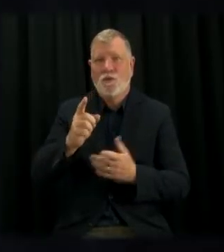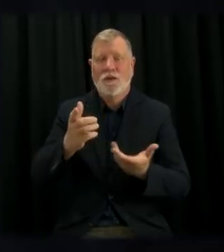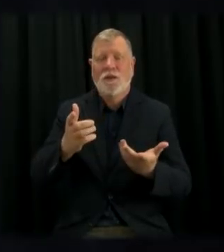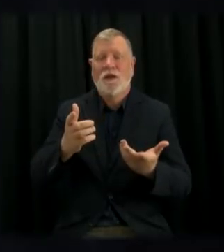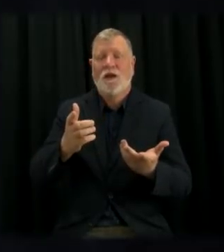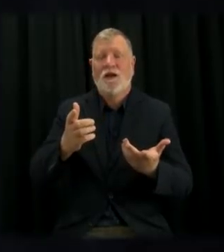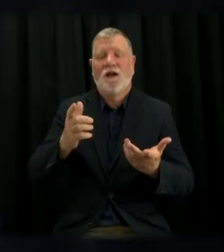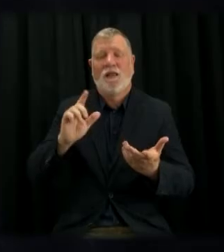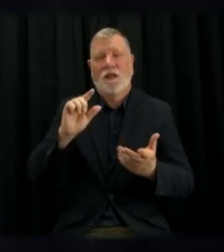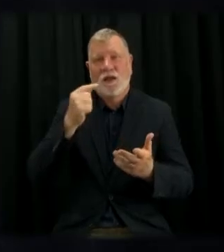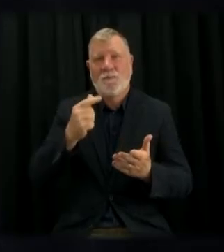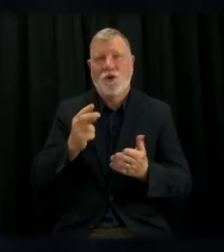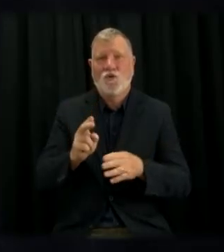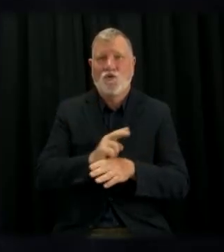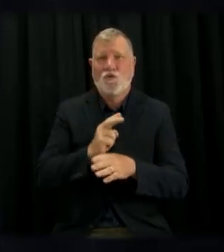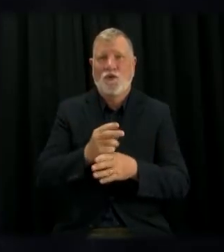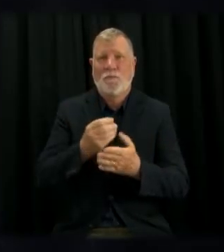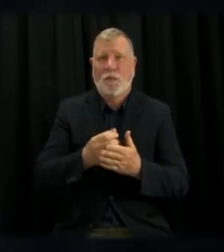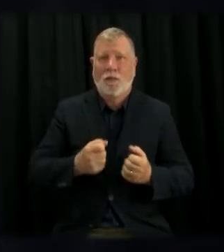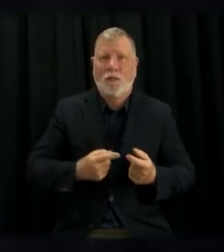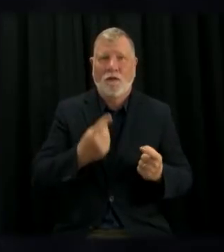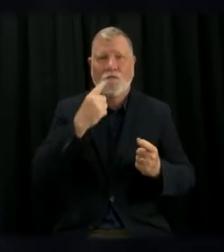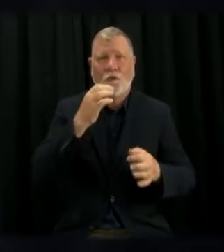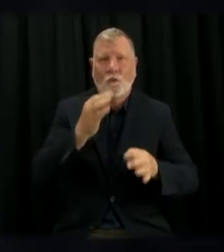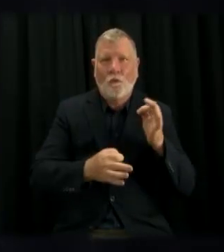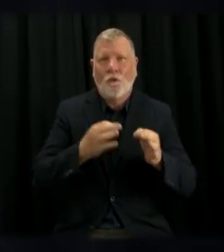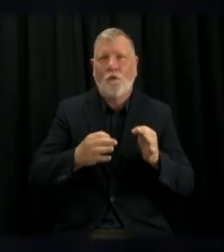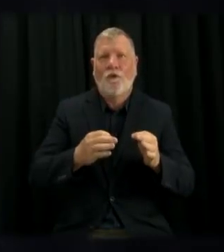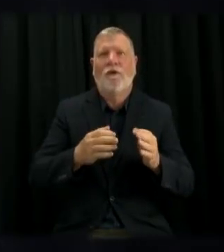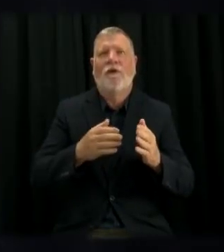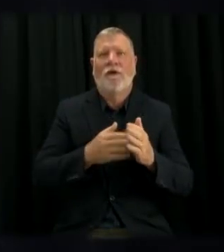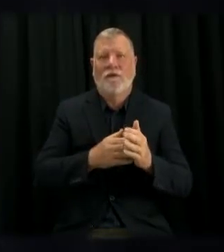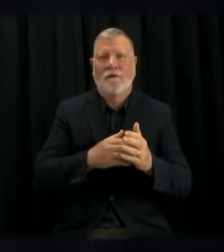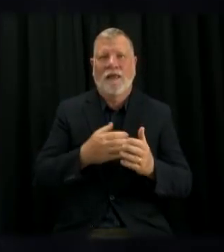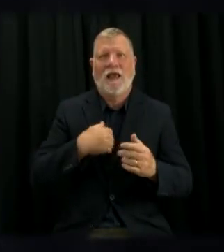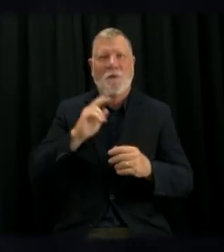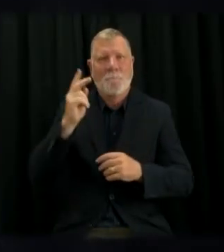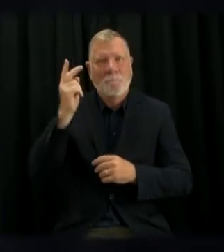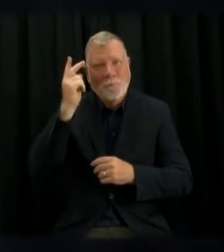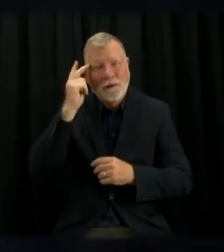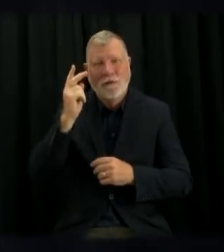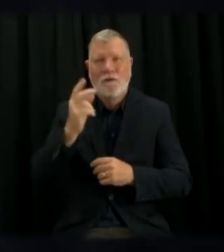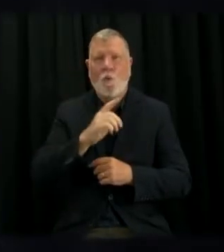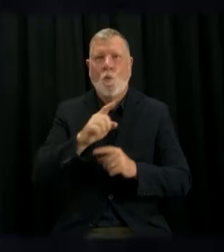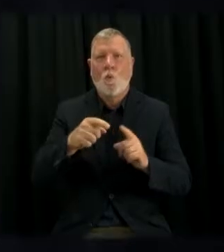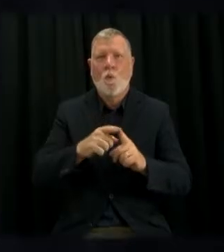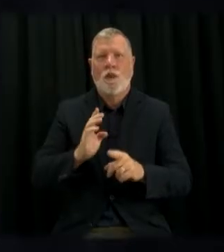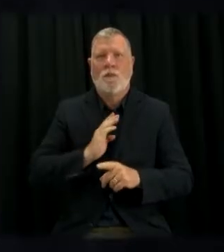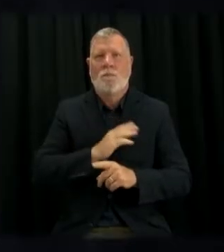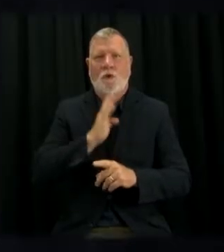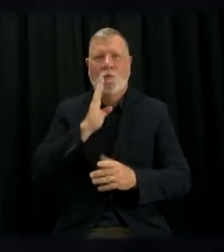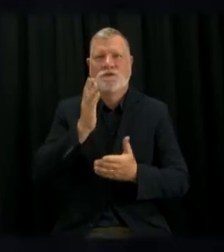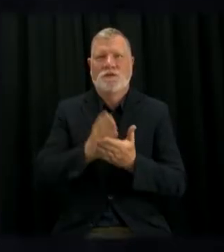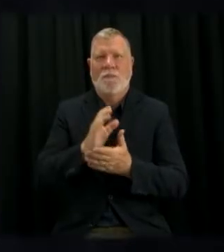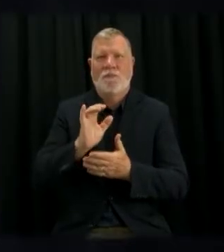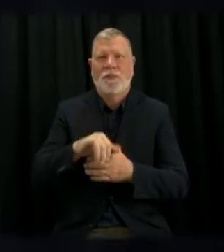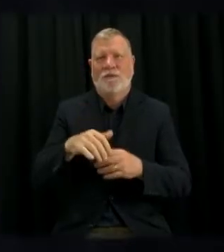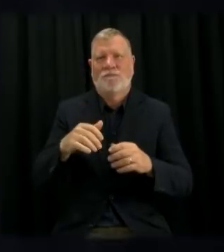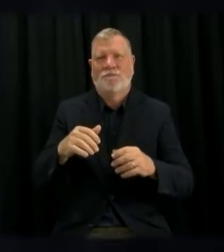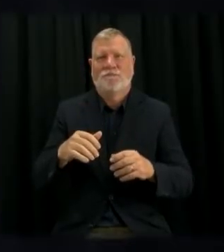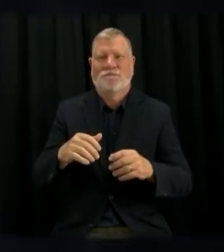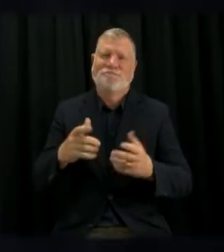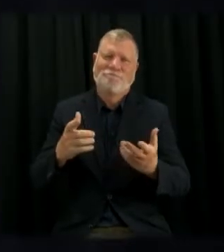millones. Así que se ve que no tienen límites en usar el dinero del pueblo para propósitos políticos. ¿Cuándo la